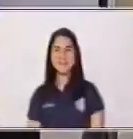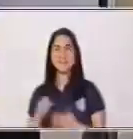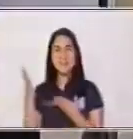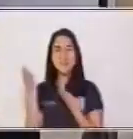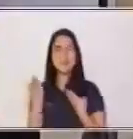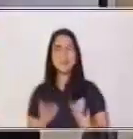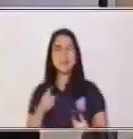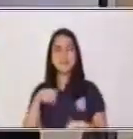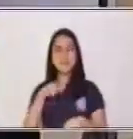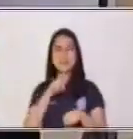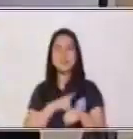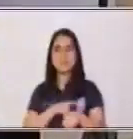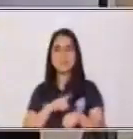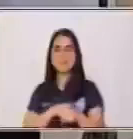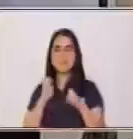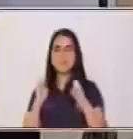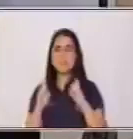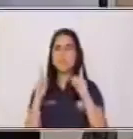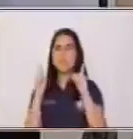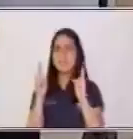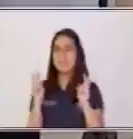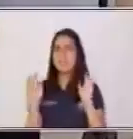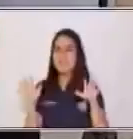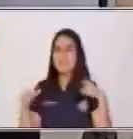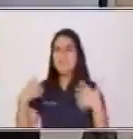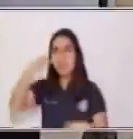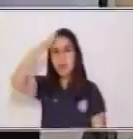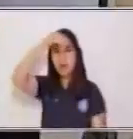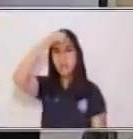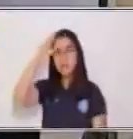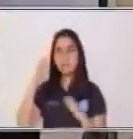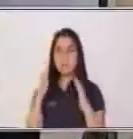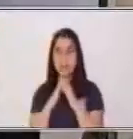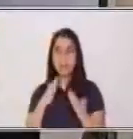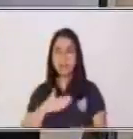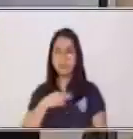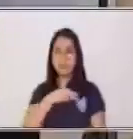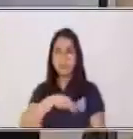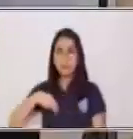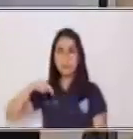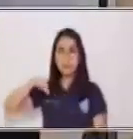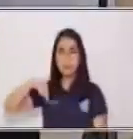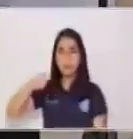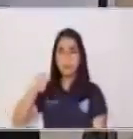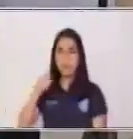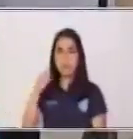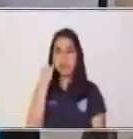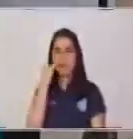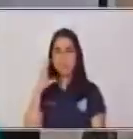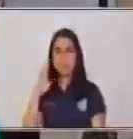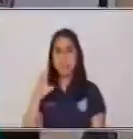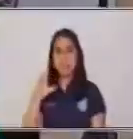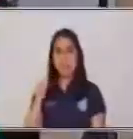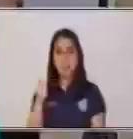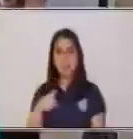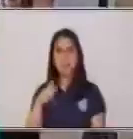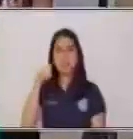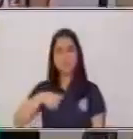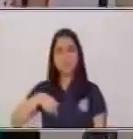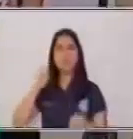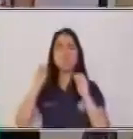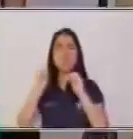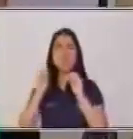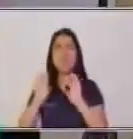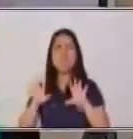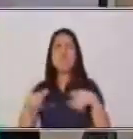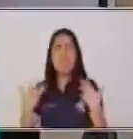Bienvenido a este espacio educativo Aprende en Casa. Soy Marisela Moscoso de Luna y en esta oportunidad desarrollaré el tema de clases de